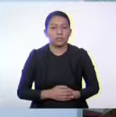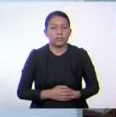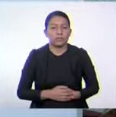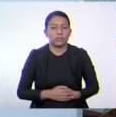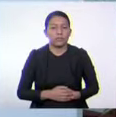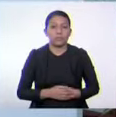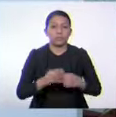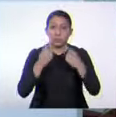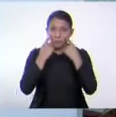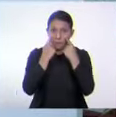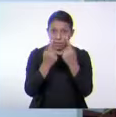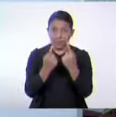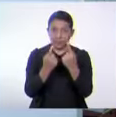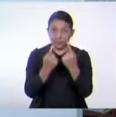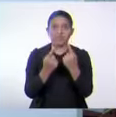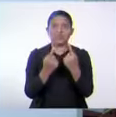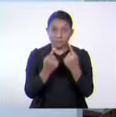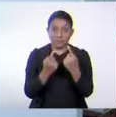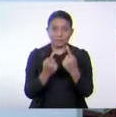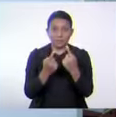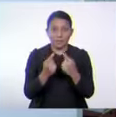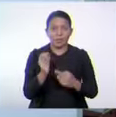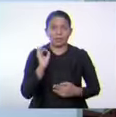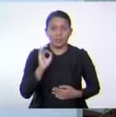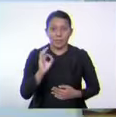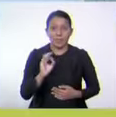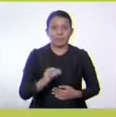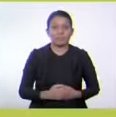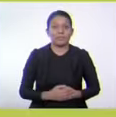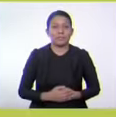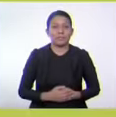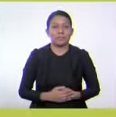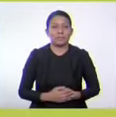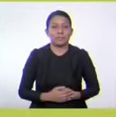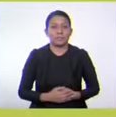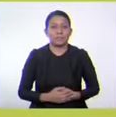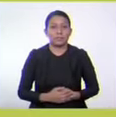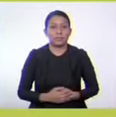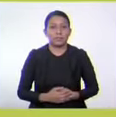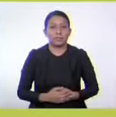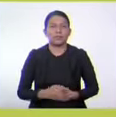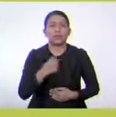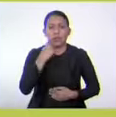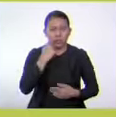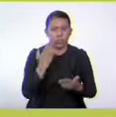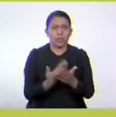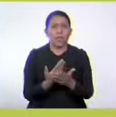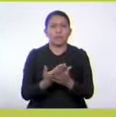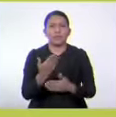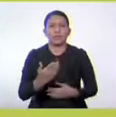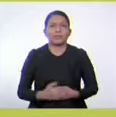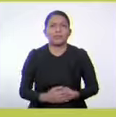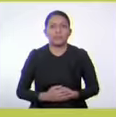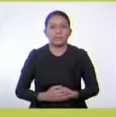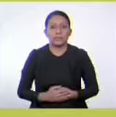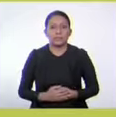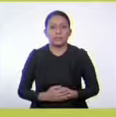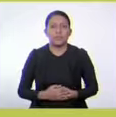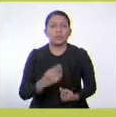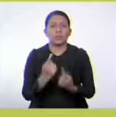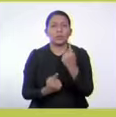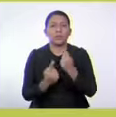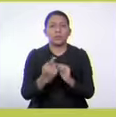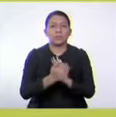allí donde se ve mejor ese tipo de estructura. Ponte a prueba. ¿Cuál es